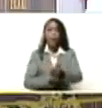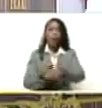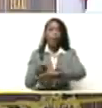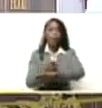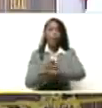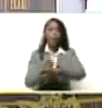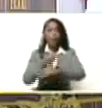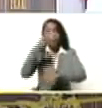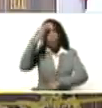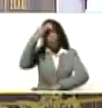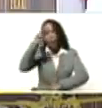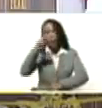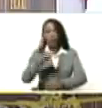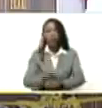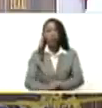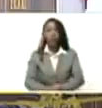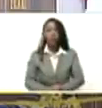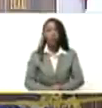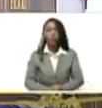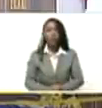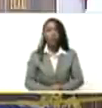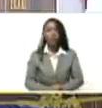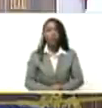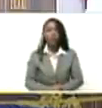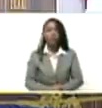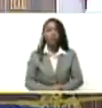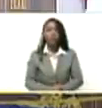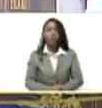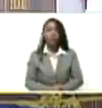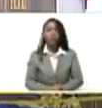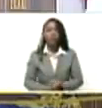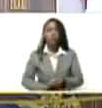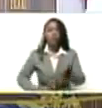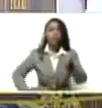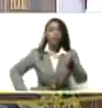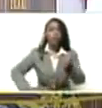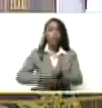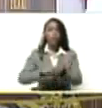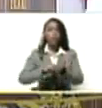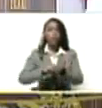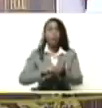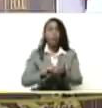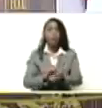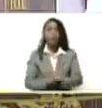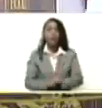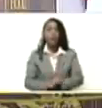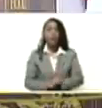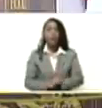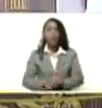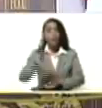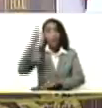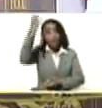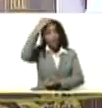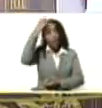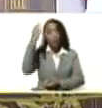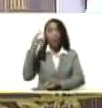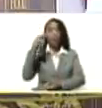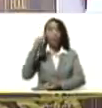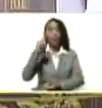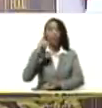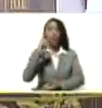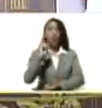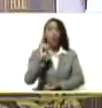importante que llegáramos a esa meta 95 100 por ciento de toda la población de dos años